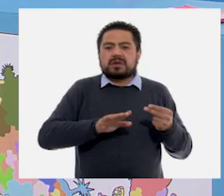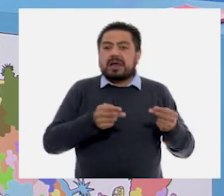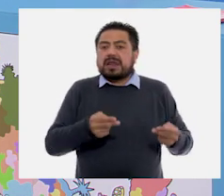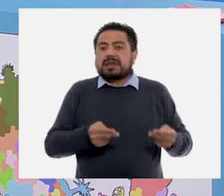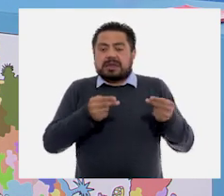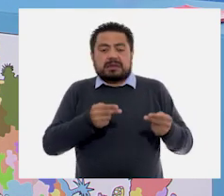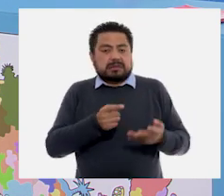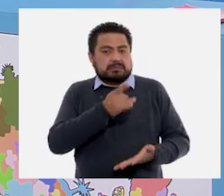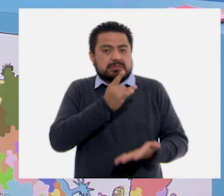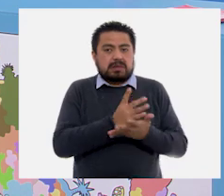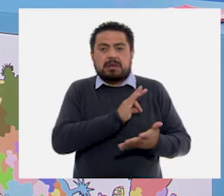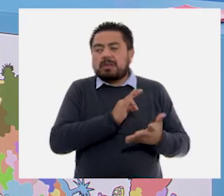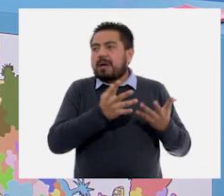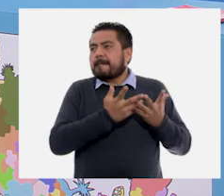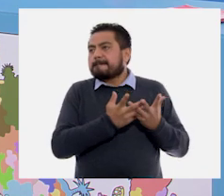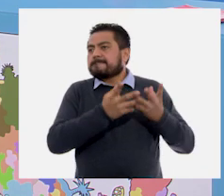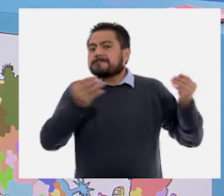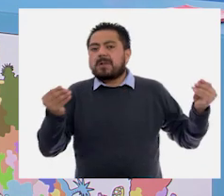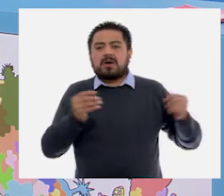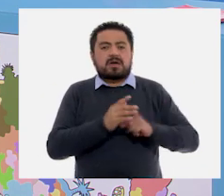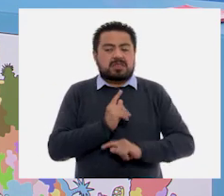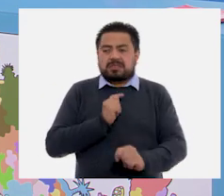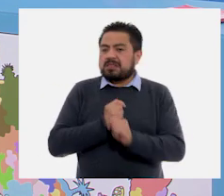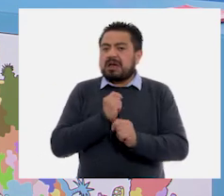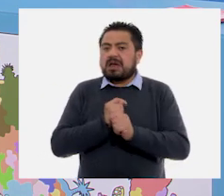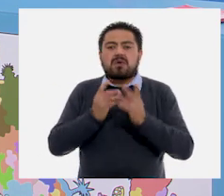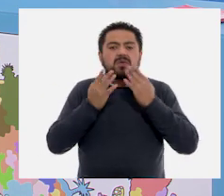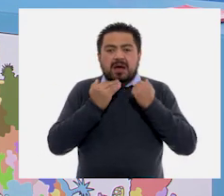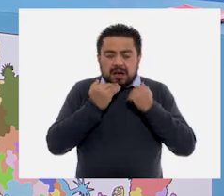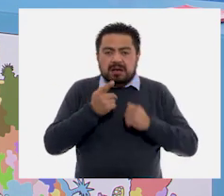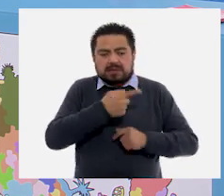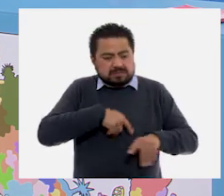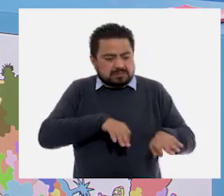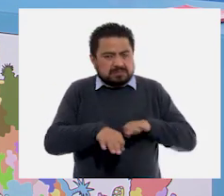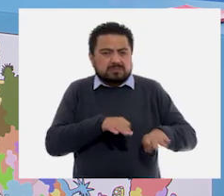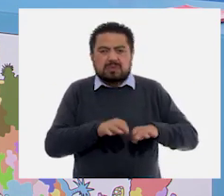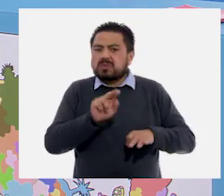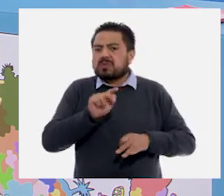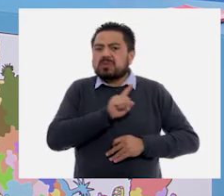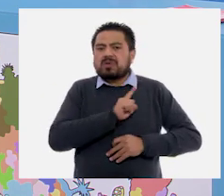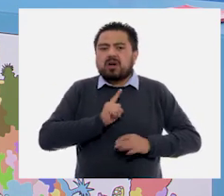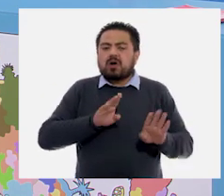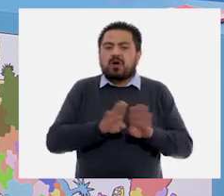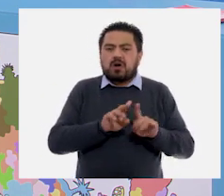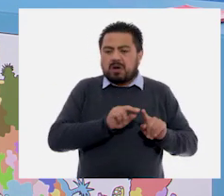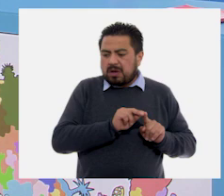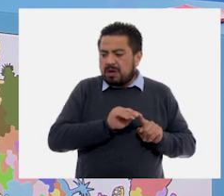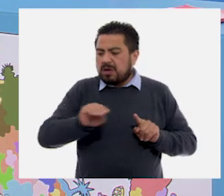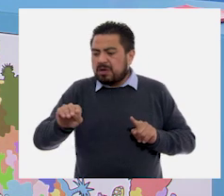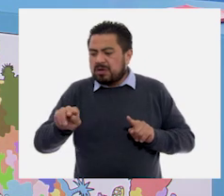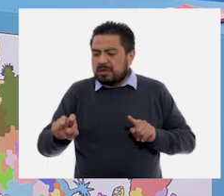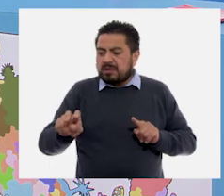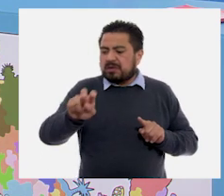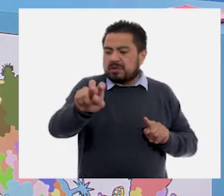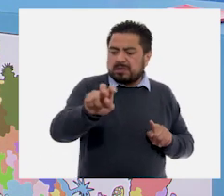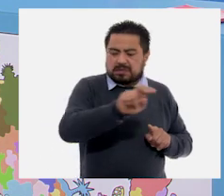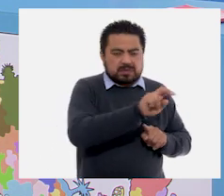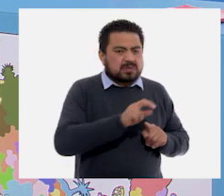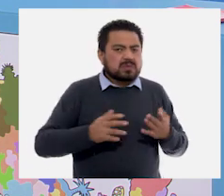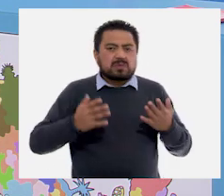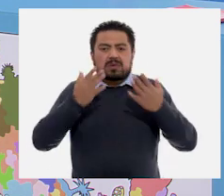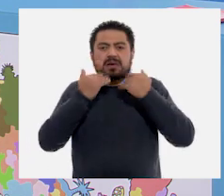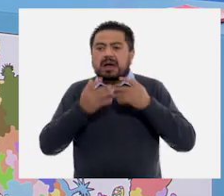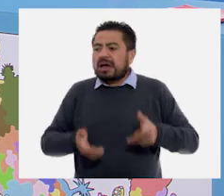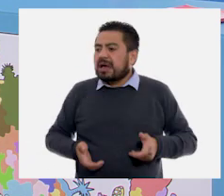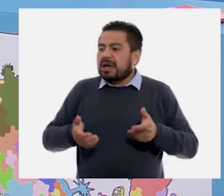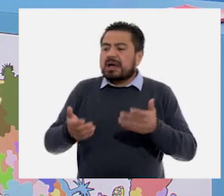negocios realmente desaparecerían. Sin transporte público, los trabajadores no tendrían cómo desplazarse de un lugar a otro. Y si las